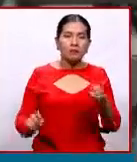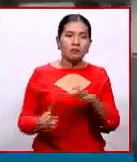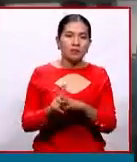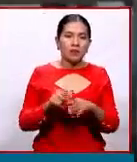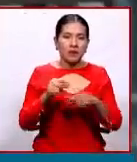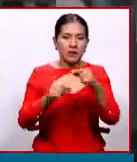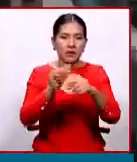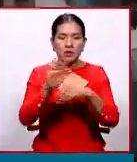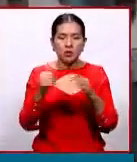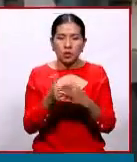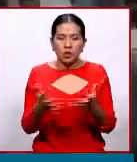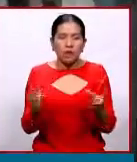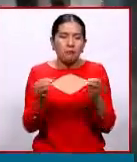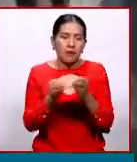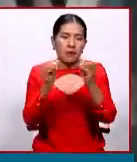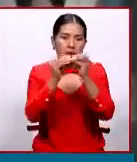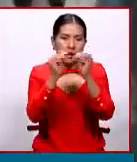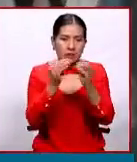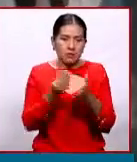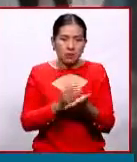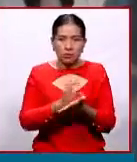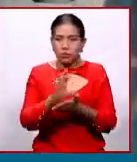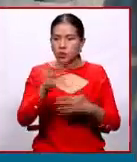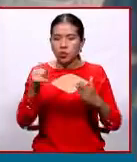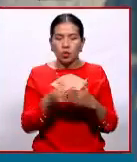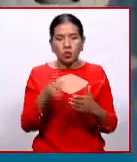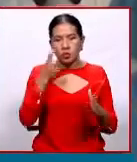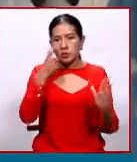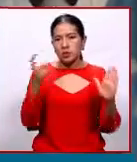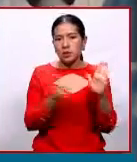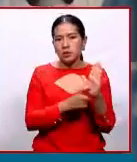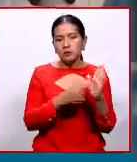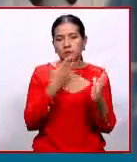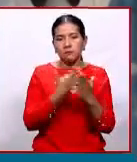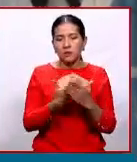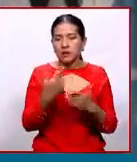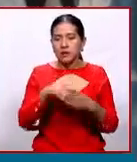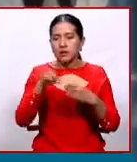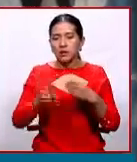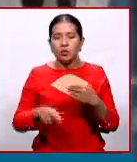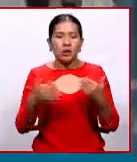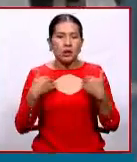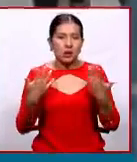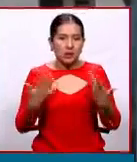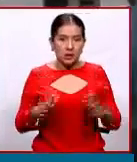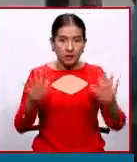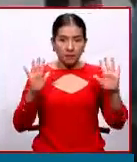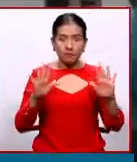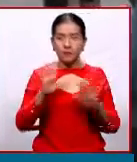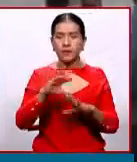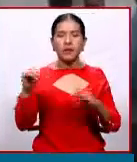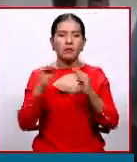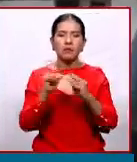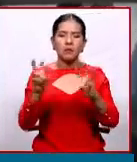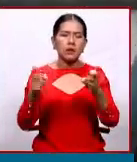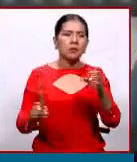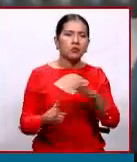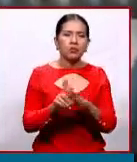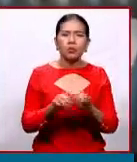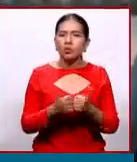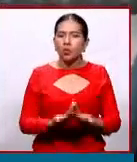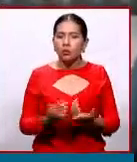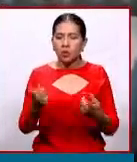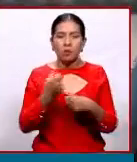bastantes ingresos, es bien notorio los resultados que hemos tenido. De hecho, a nivel